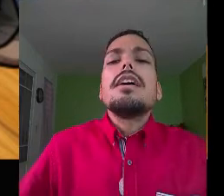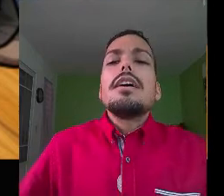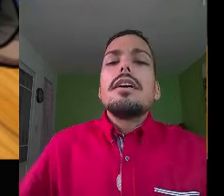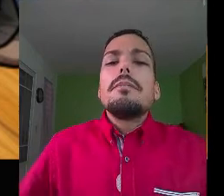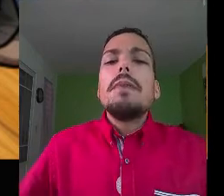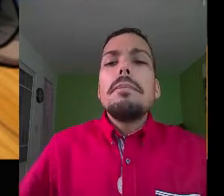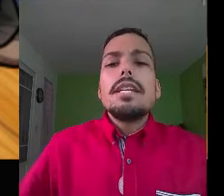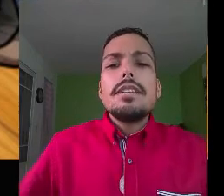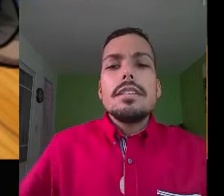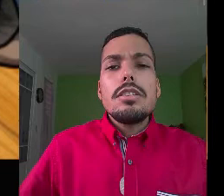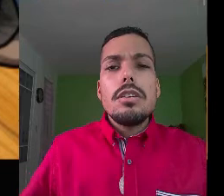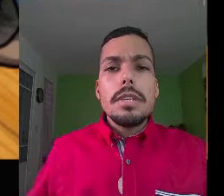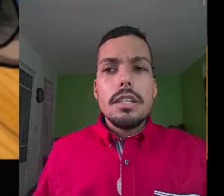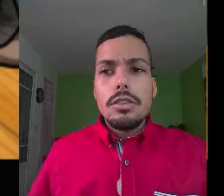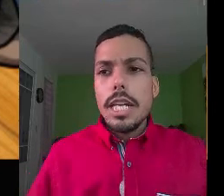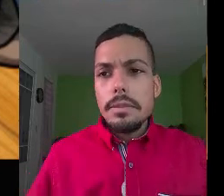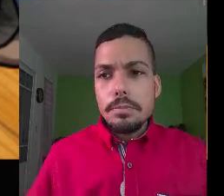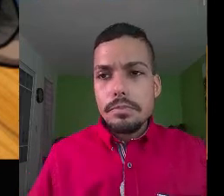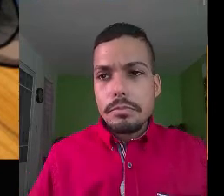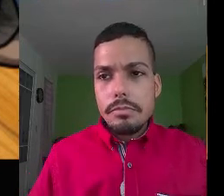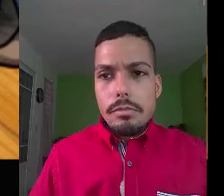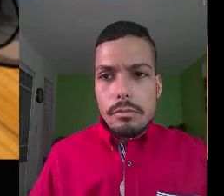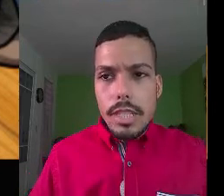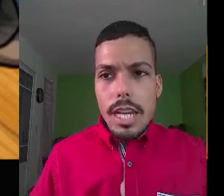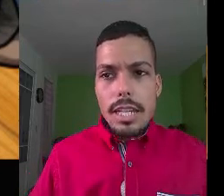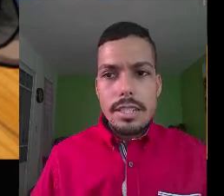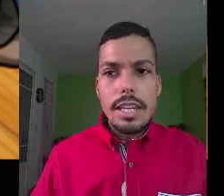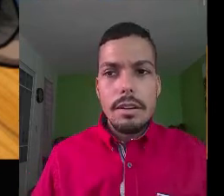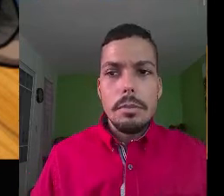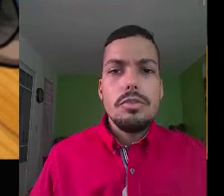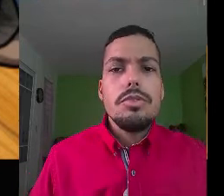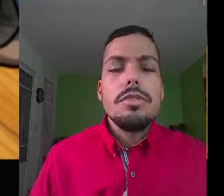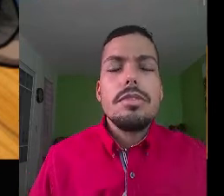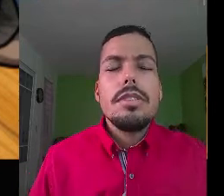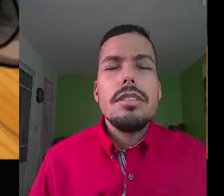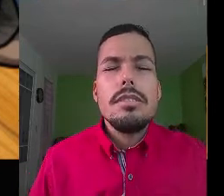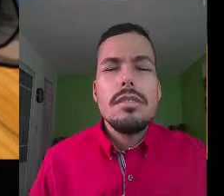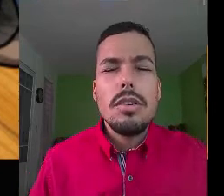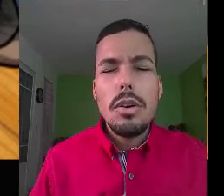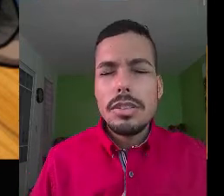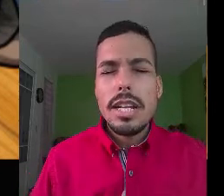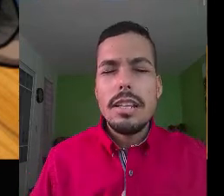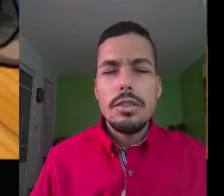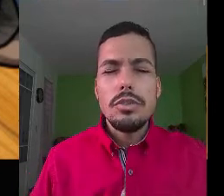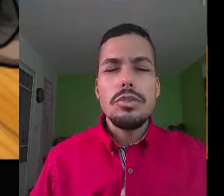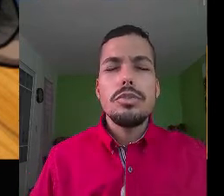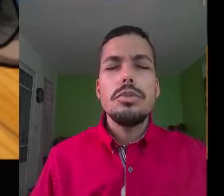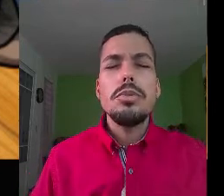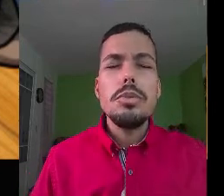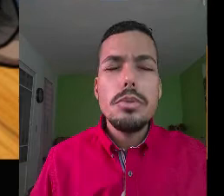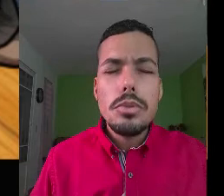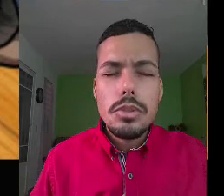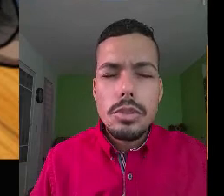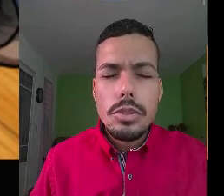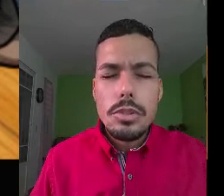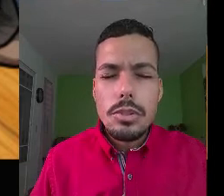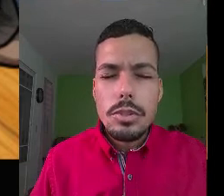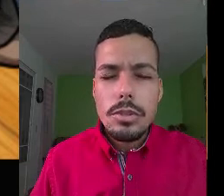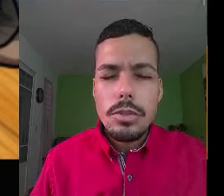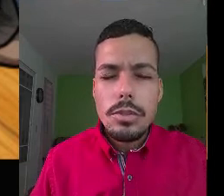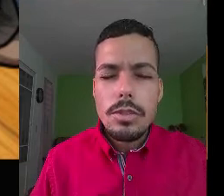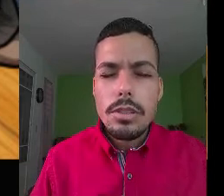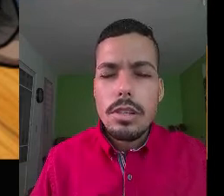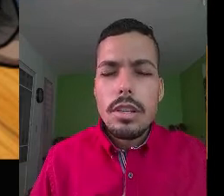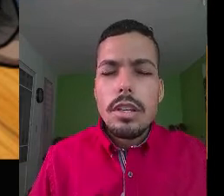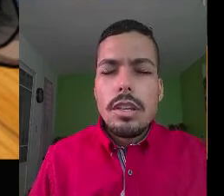tres. Va a aparecer ese nuevo amiguito, ¿ok? Así que vamos. Con los ojos cerraditos.